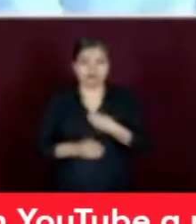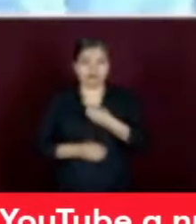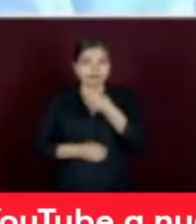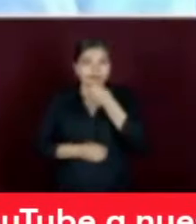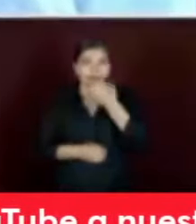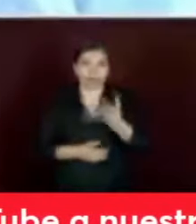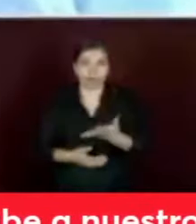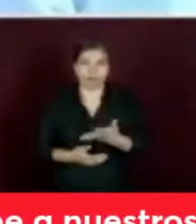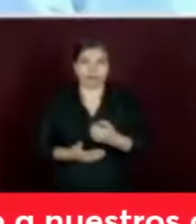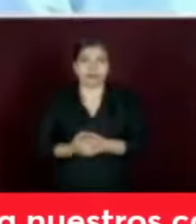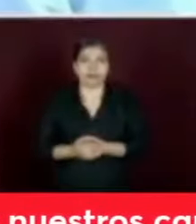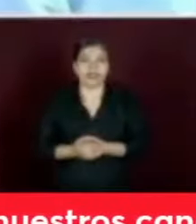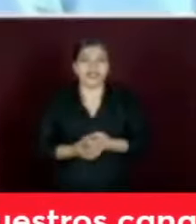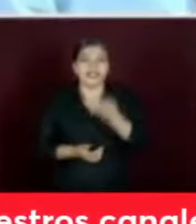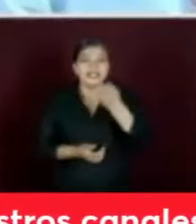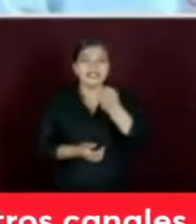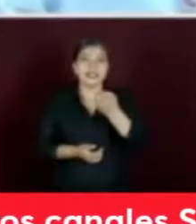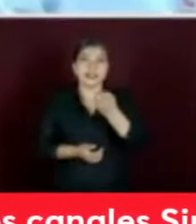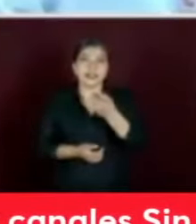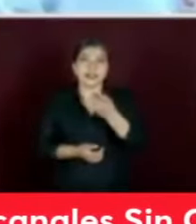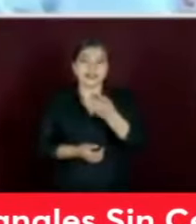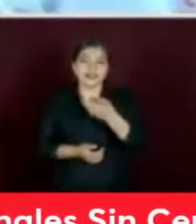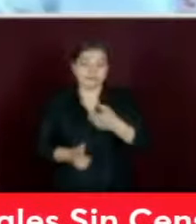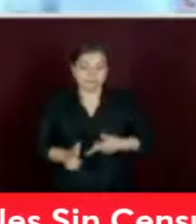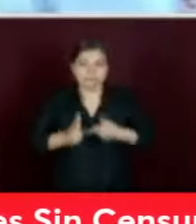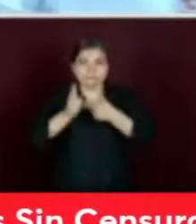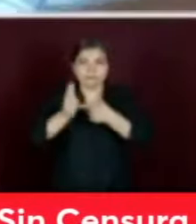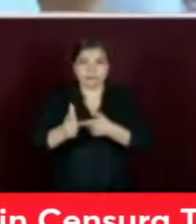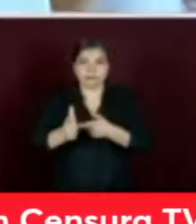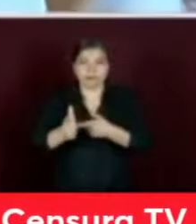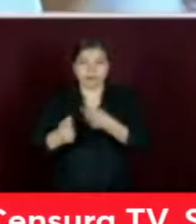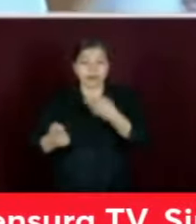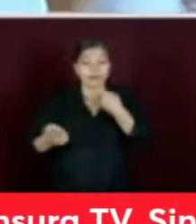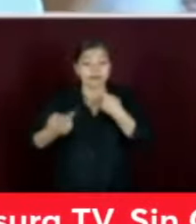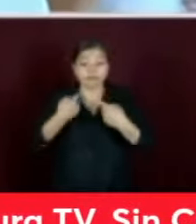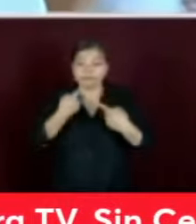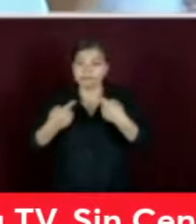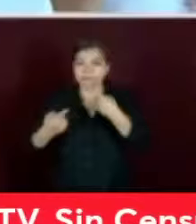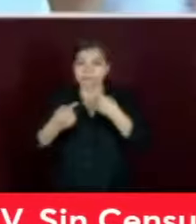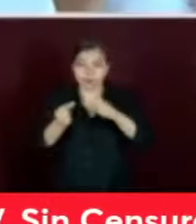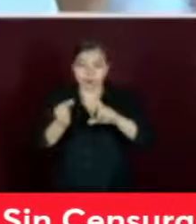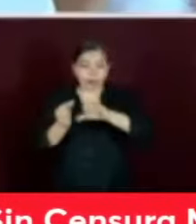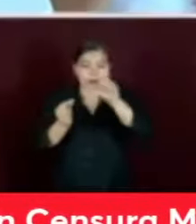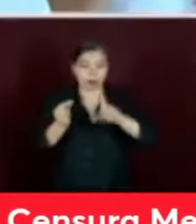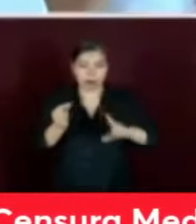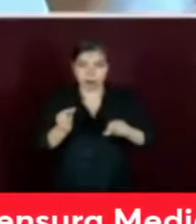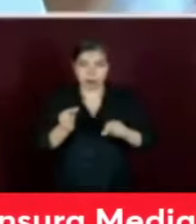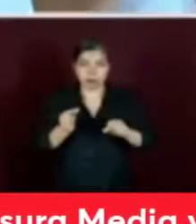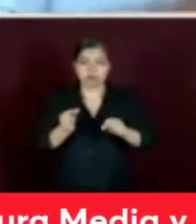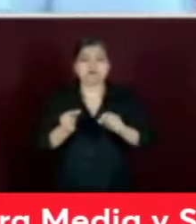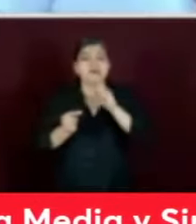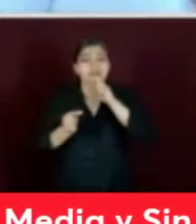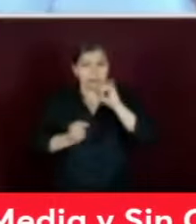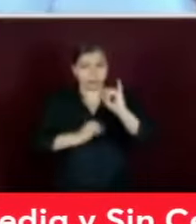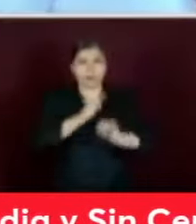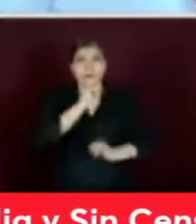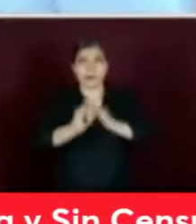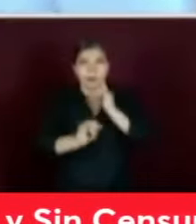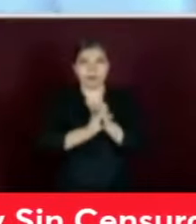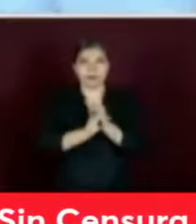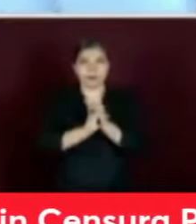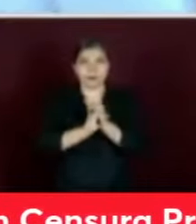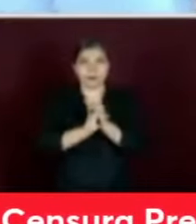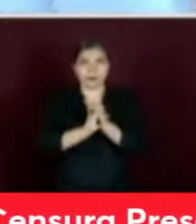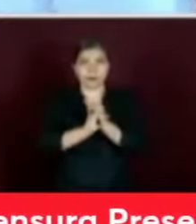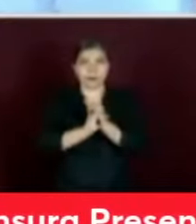porque este sigue siendo un debate nacional e internacional.